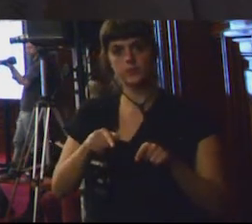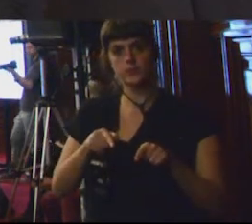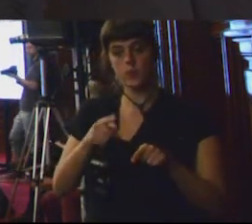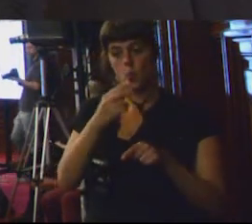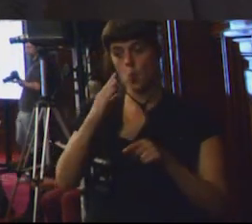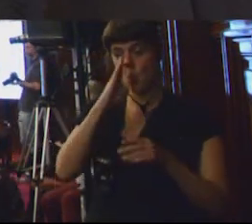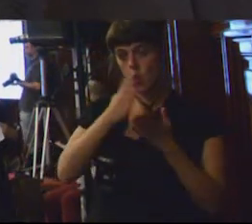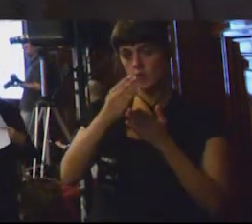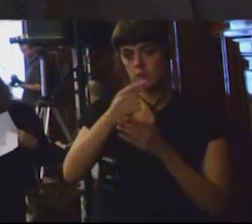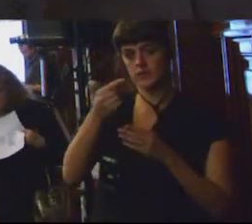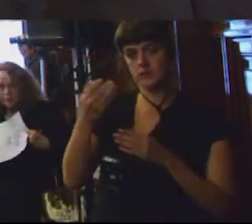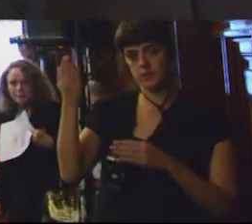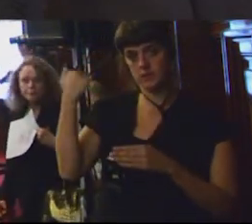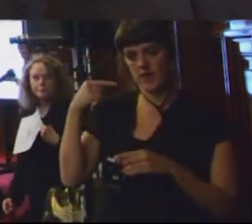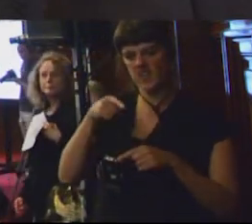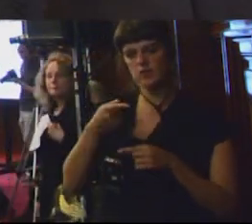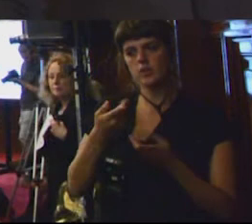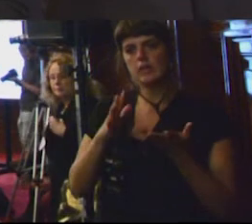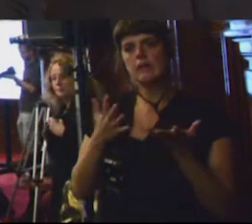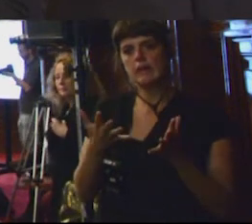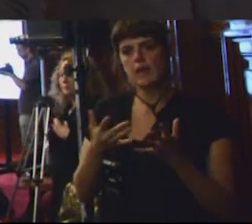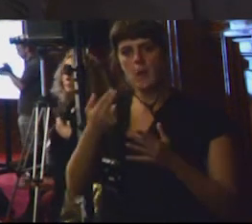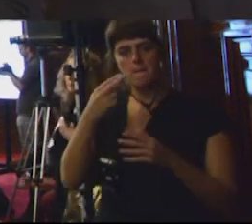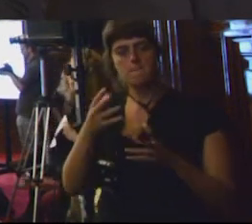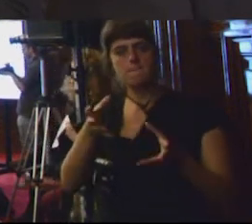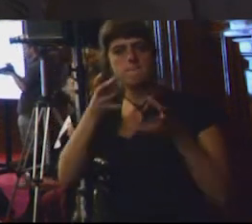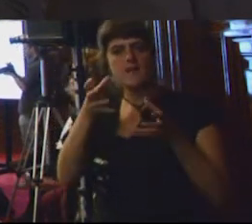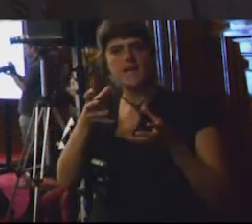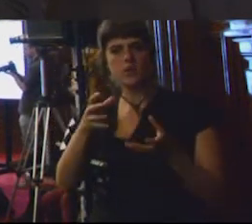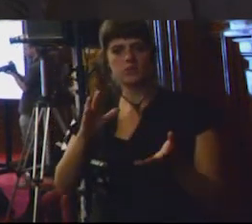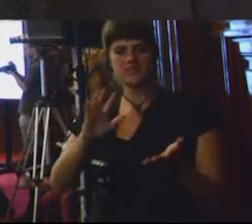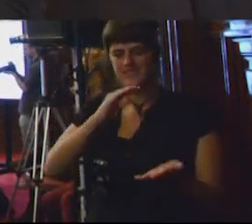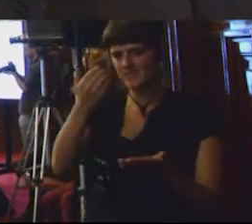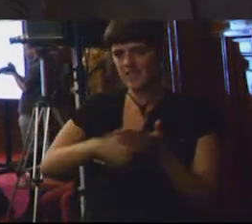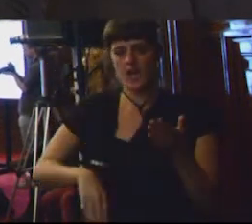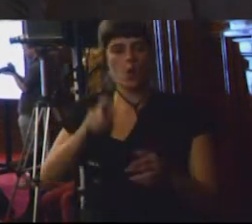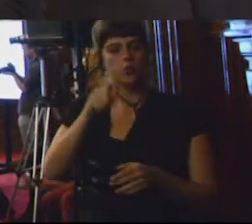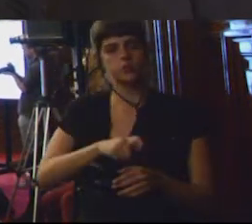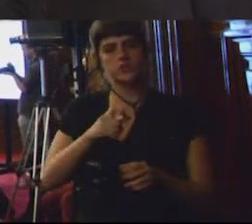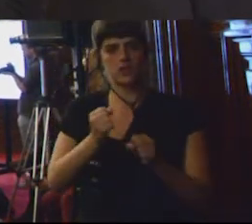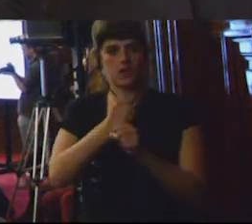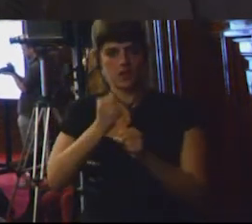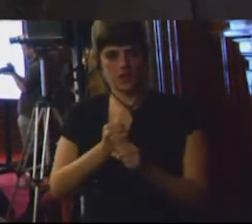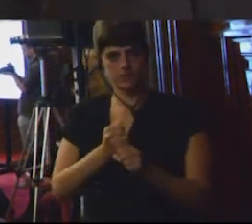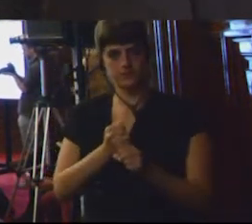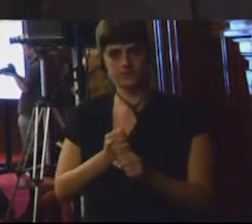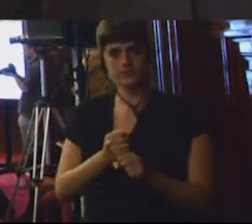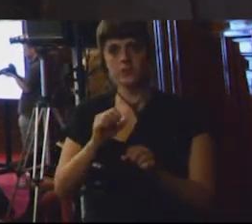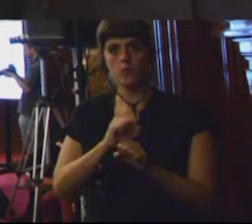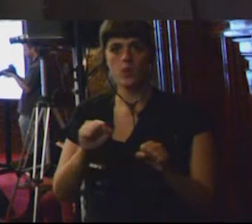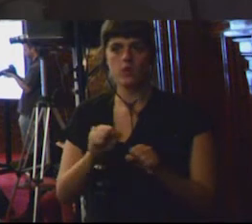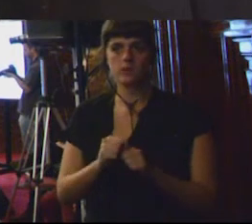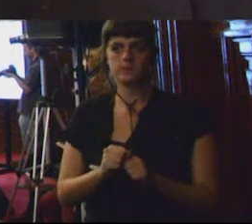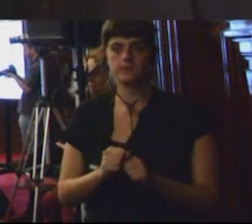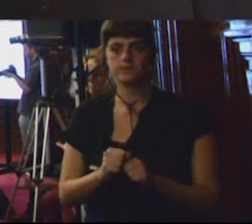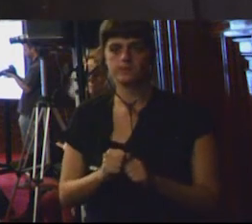semana, amenazando extinguir la justicia laboral con propuesta legislativa a ser tramitada cada 15 días, siendo